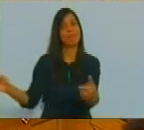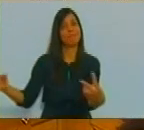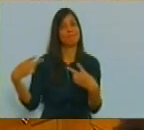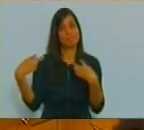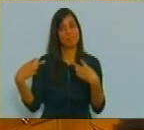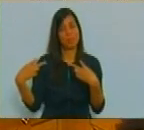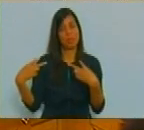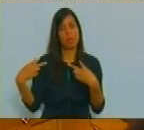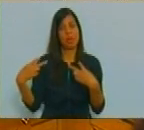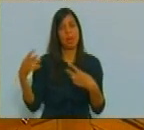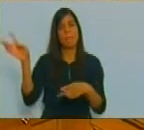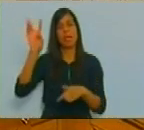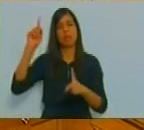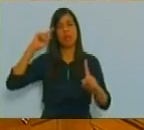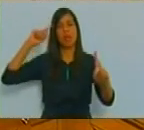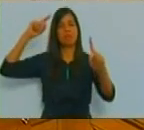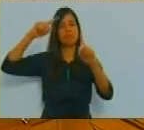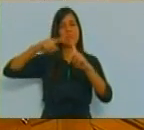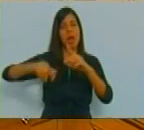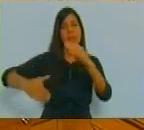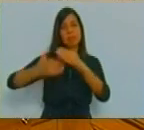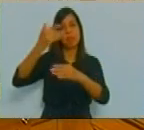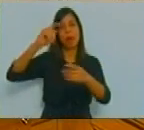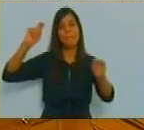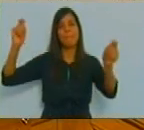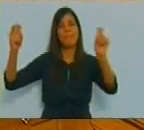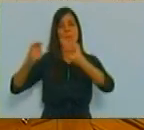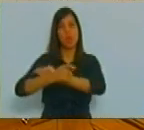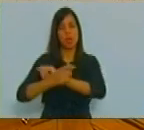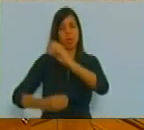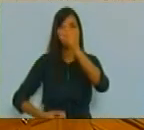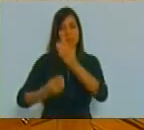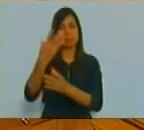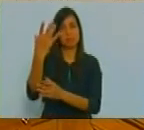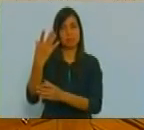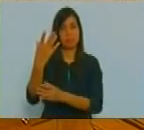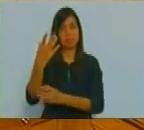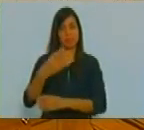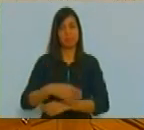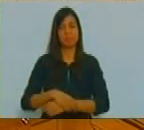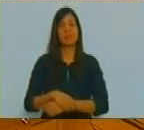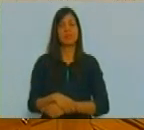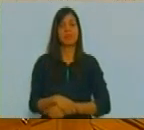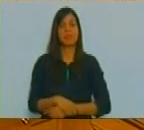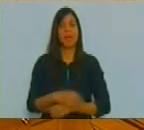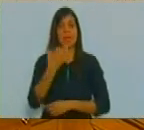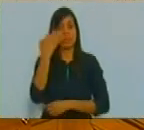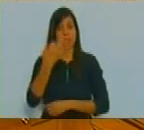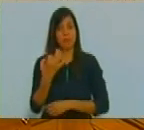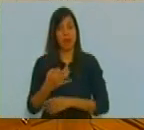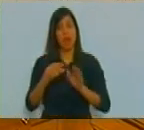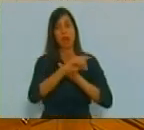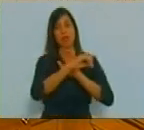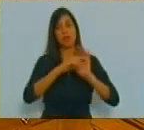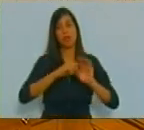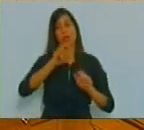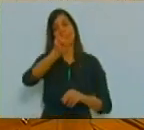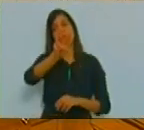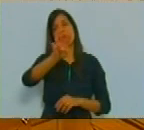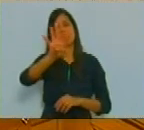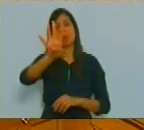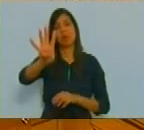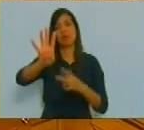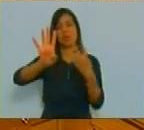que queremos y el modelo de país que estamos construyendo si bien es cierto el artículo 347